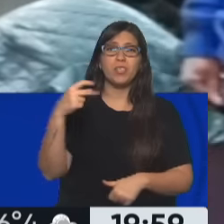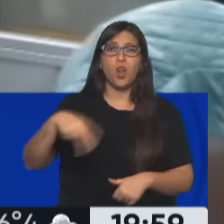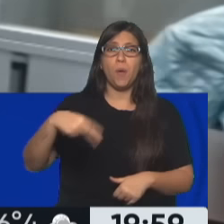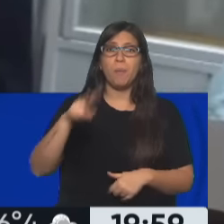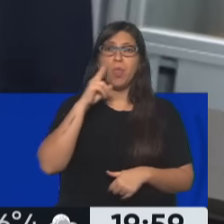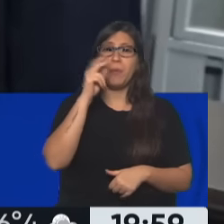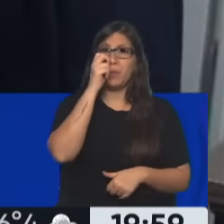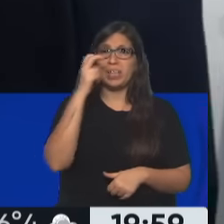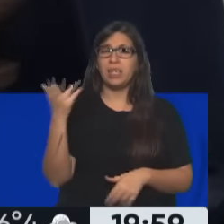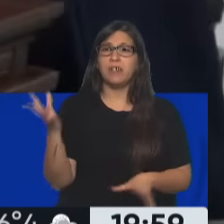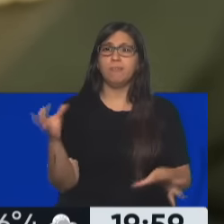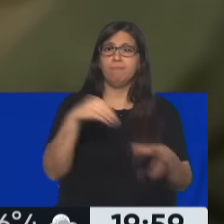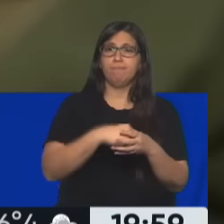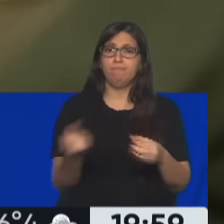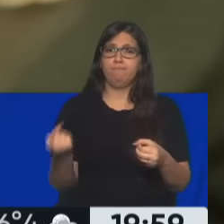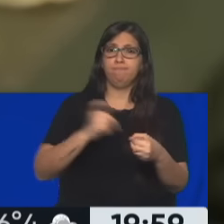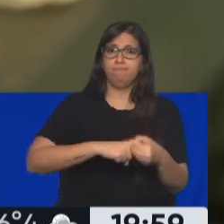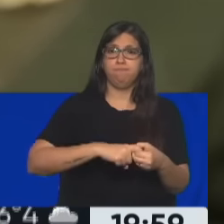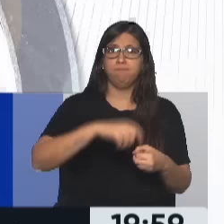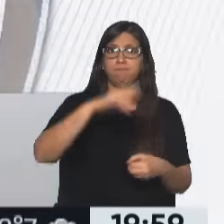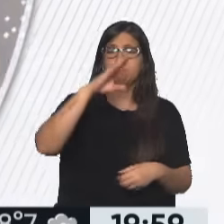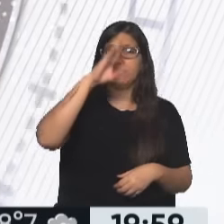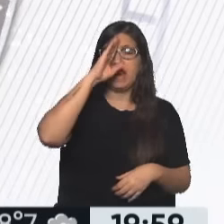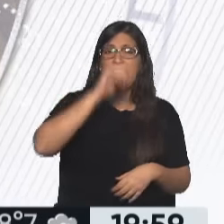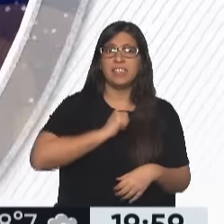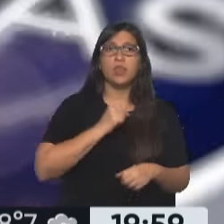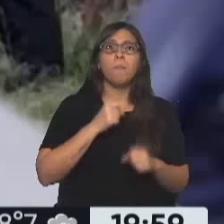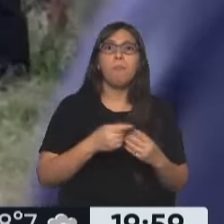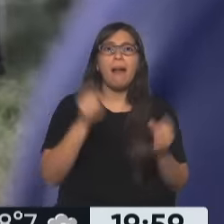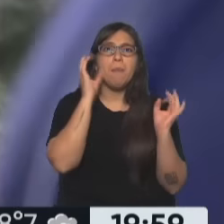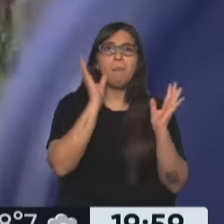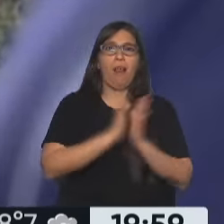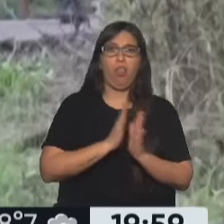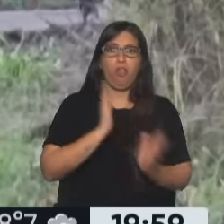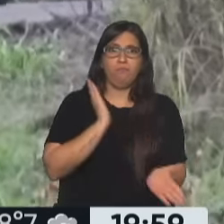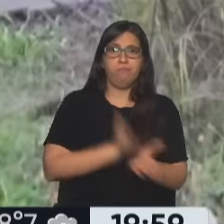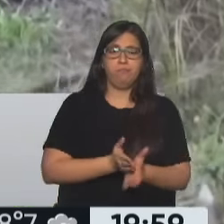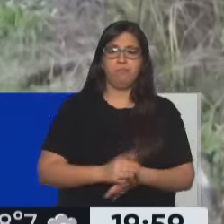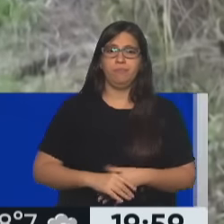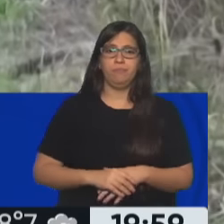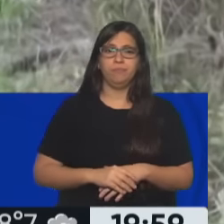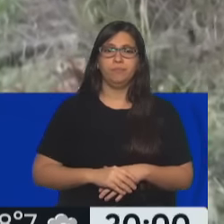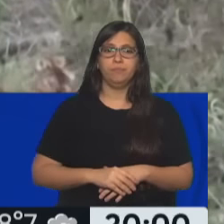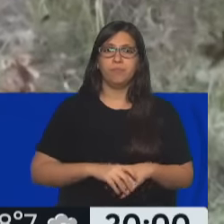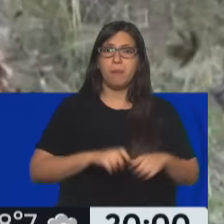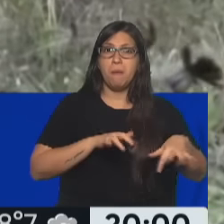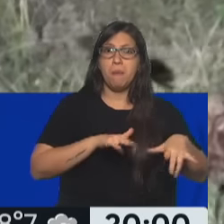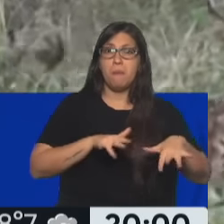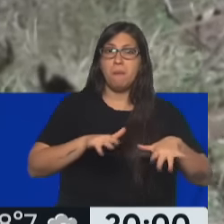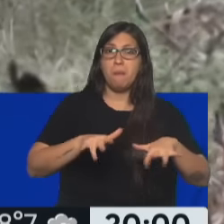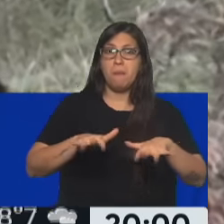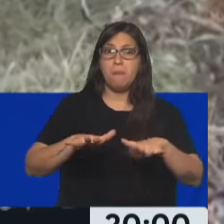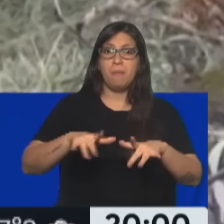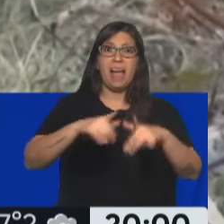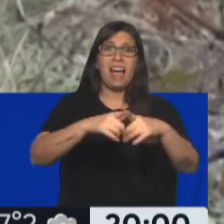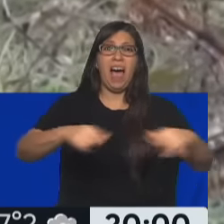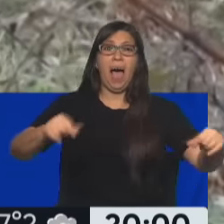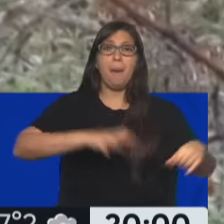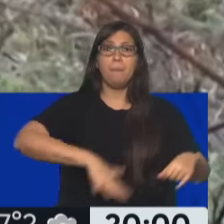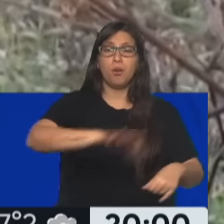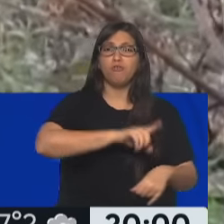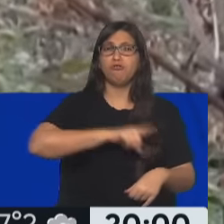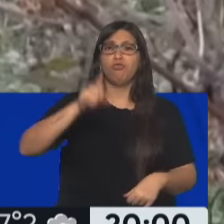en el ejército a cambio de la amnistía. Despliegue de tropas para combatir osos en Japón. Se